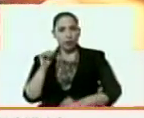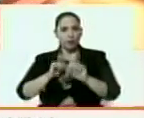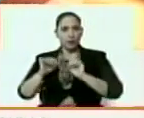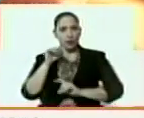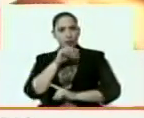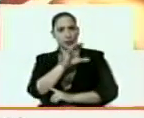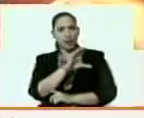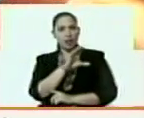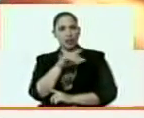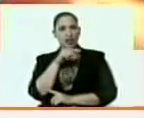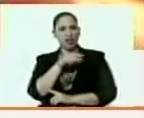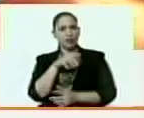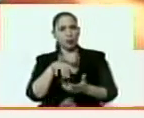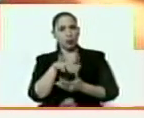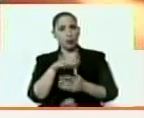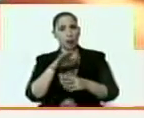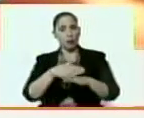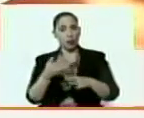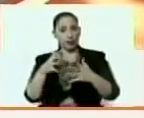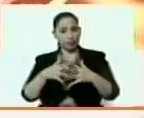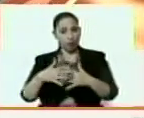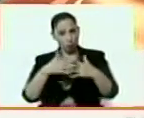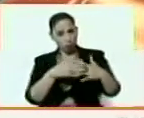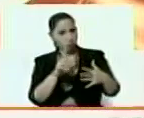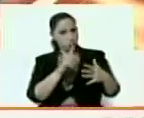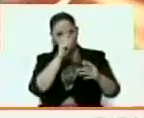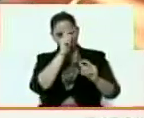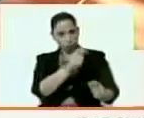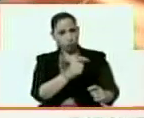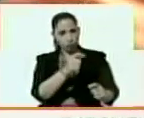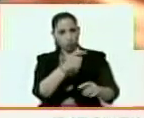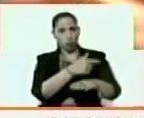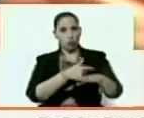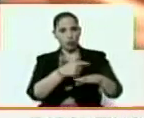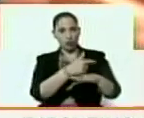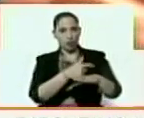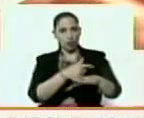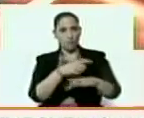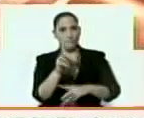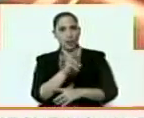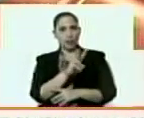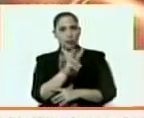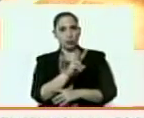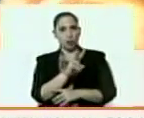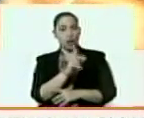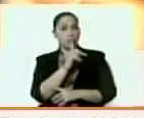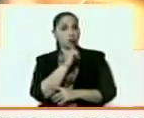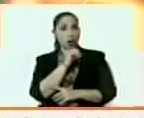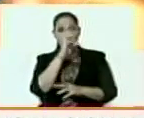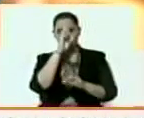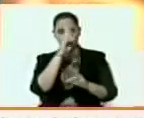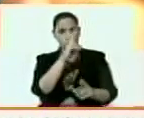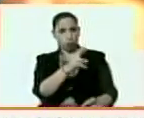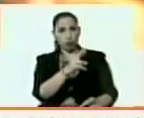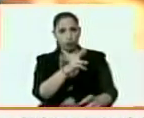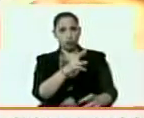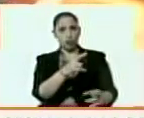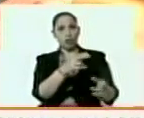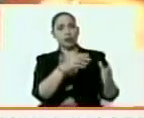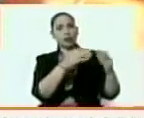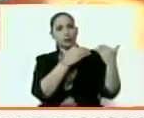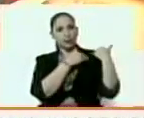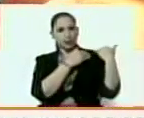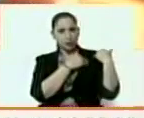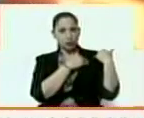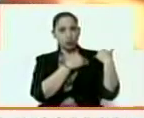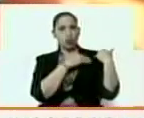esta situación? Porque si en Estados Unidos no reconocen al gobierno de Venezuela, ni le reconocen su representación legítima a través